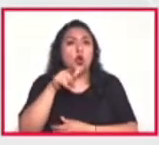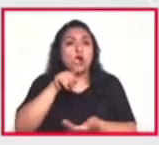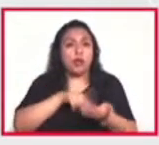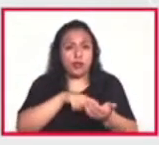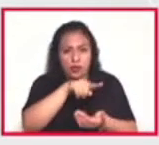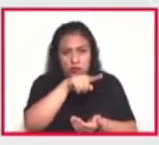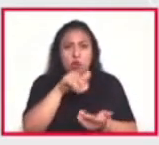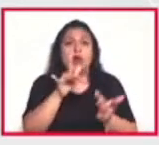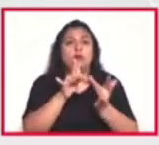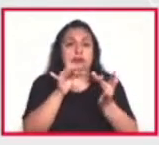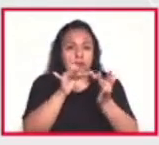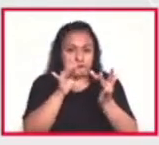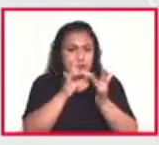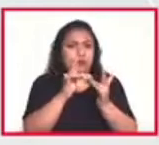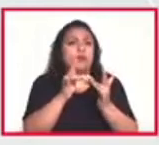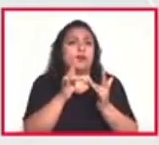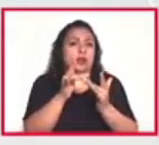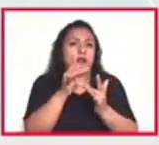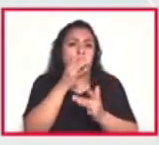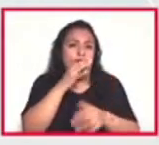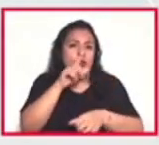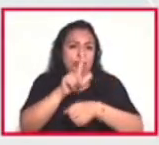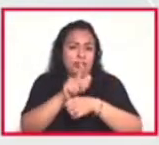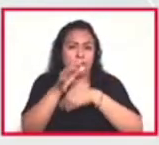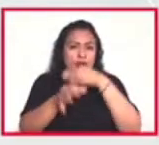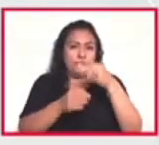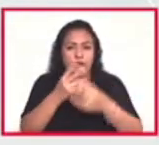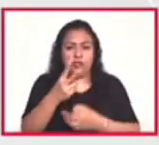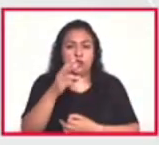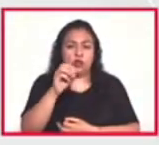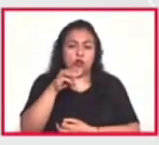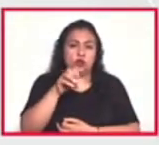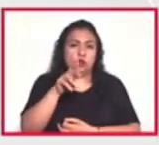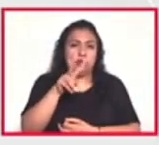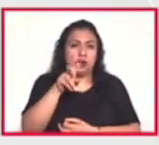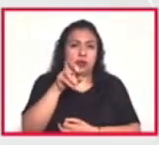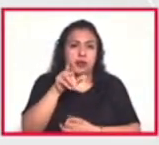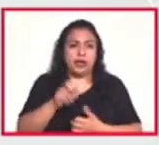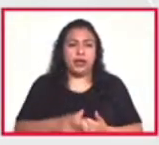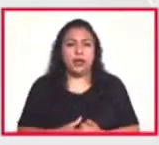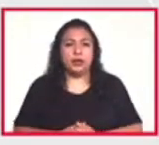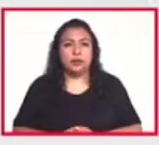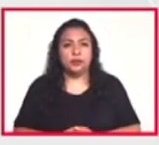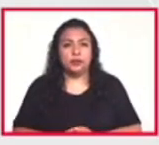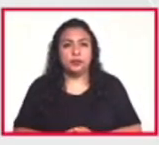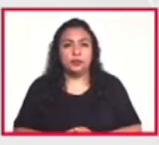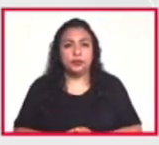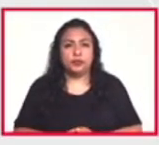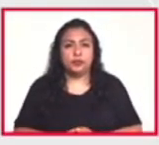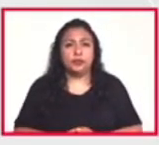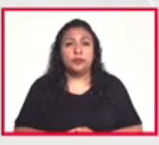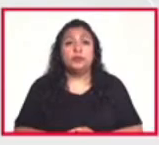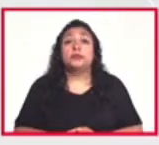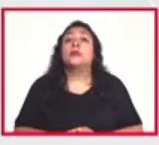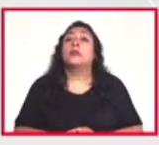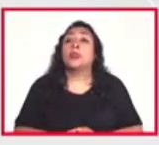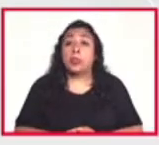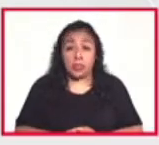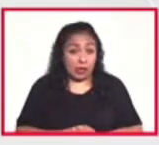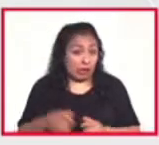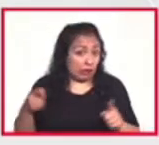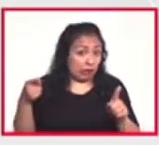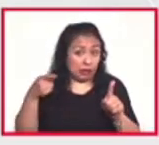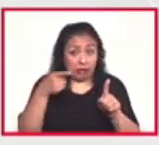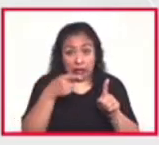redes sociales del festival. Noticias 22, Omar Vera. Se olvida que se tenía la obsesión de esas cosas. Y no nos salimos de este